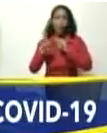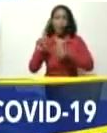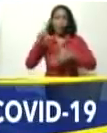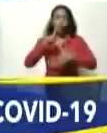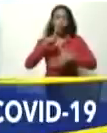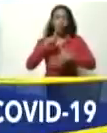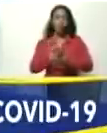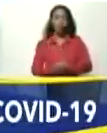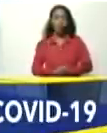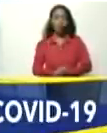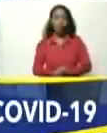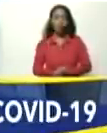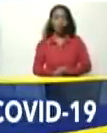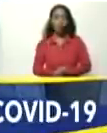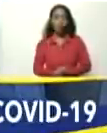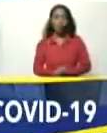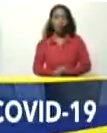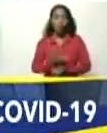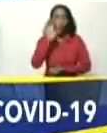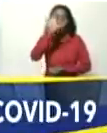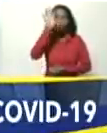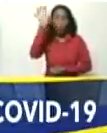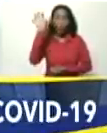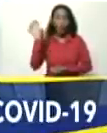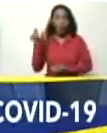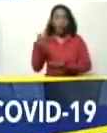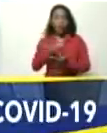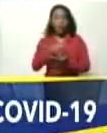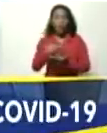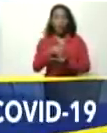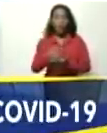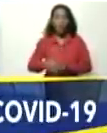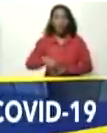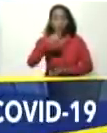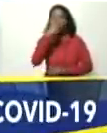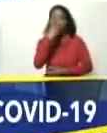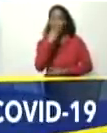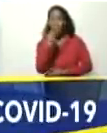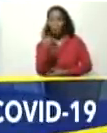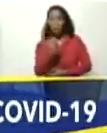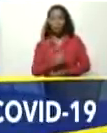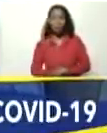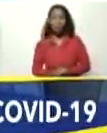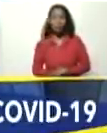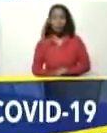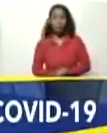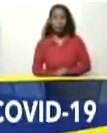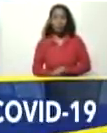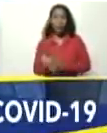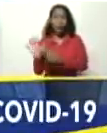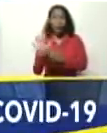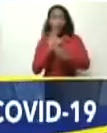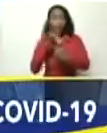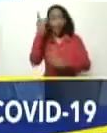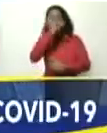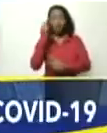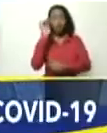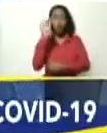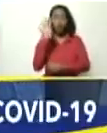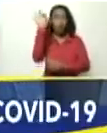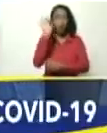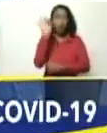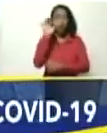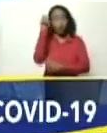Latinoamérica, los países vulnerables y más pobres. El ejemplo de África es el 4%